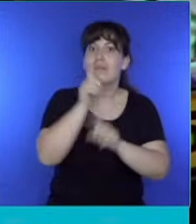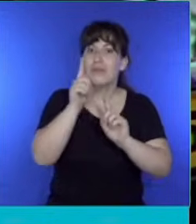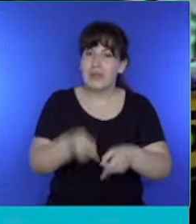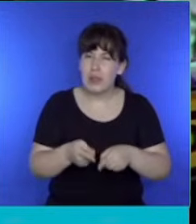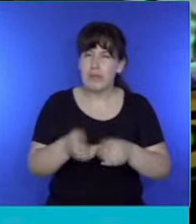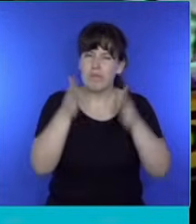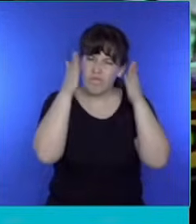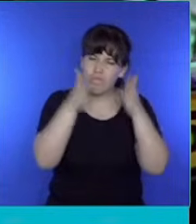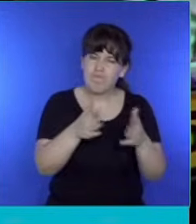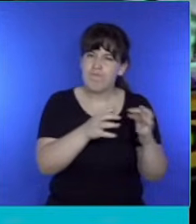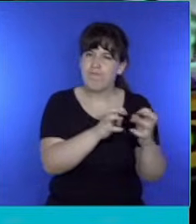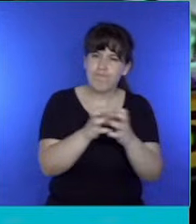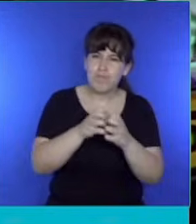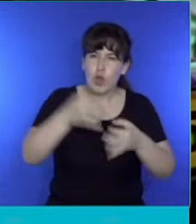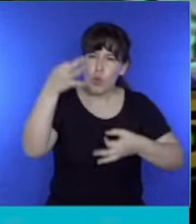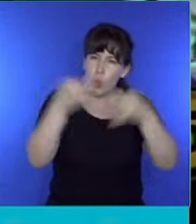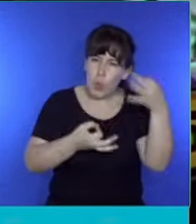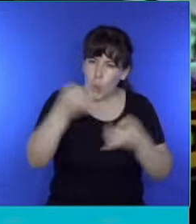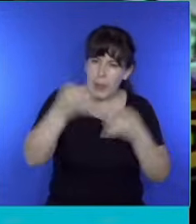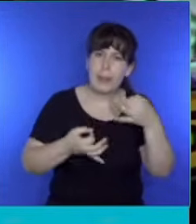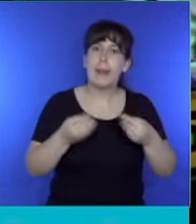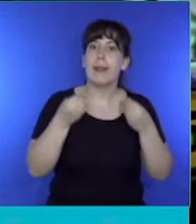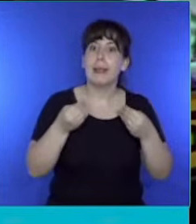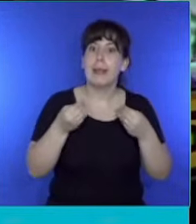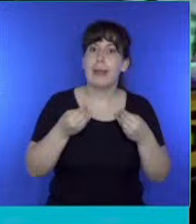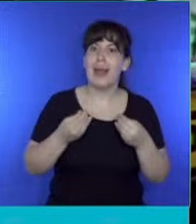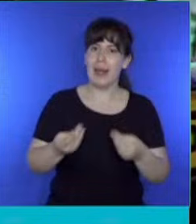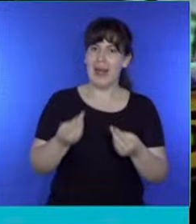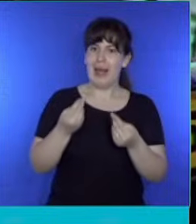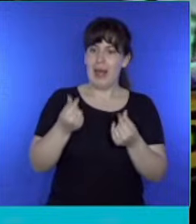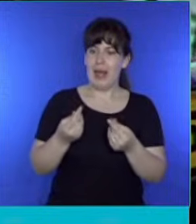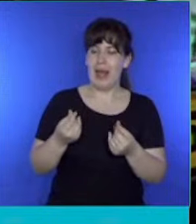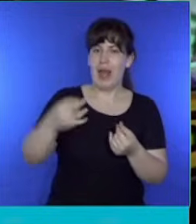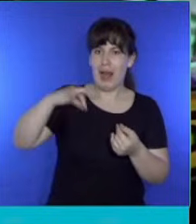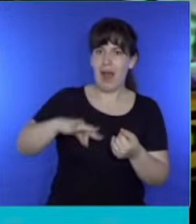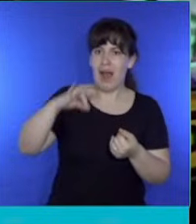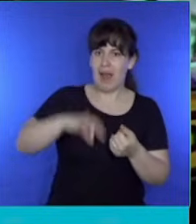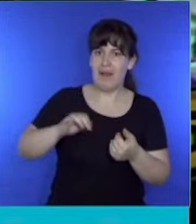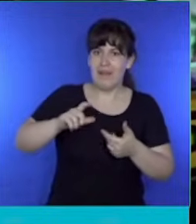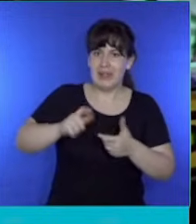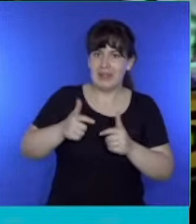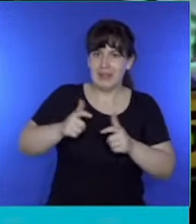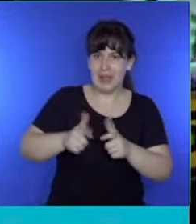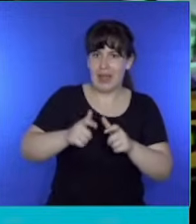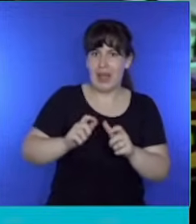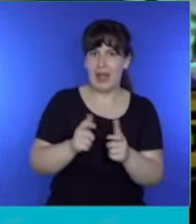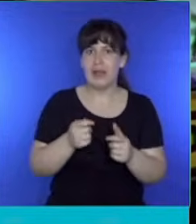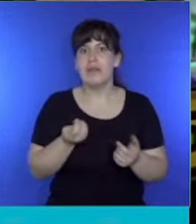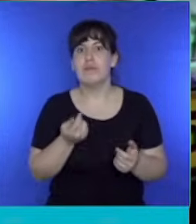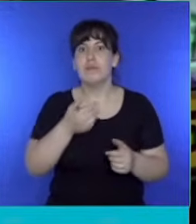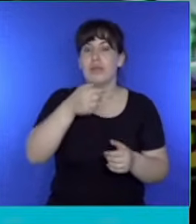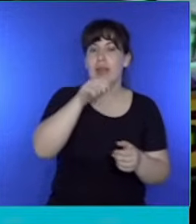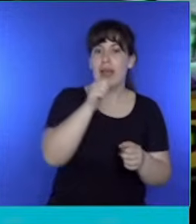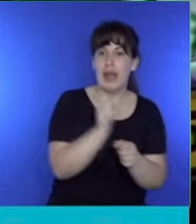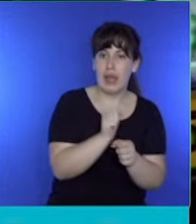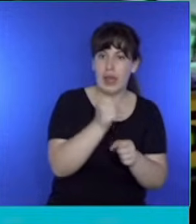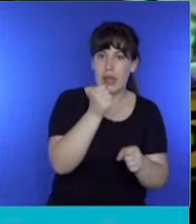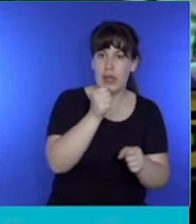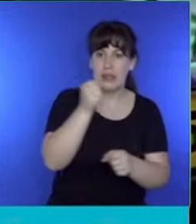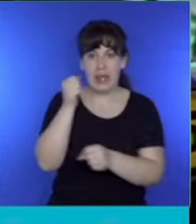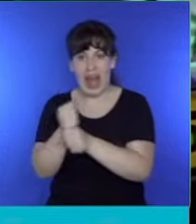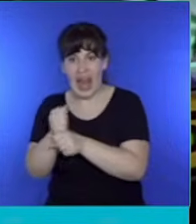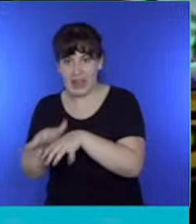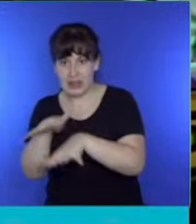jurisprudencia muy marcada respecto de la movilidad de haberes. Esto es lo que debe cobrar el pasivo respecto del activo, que